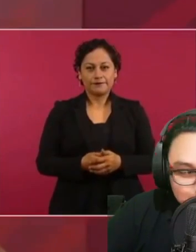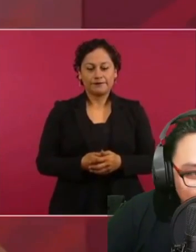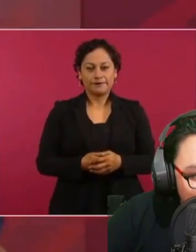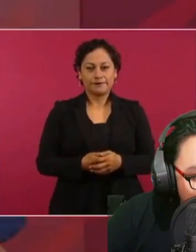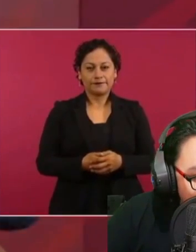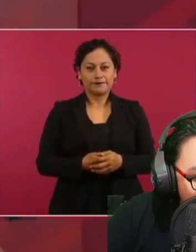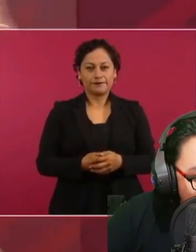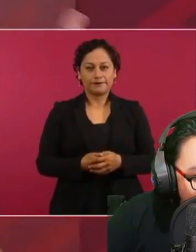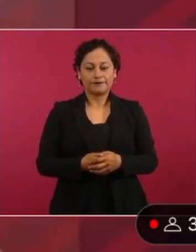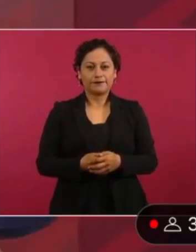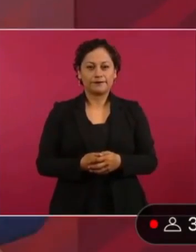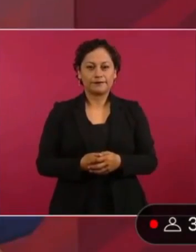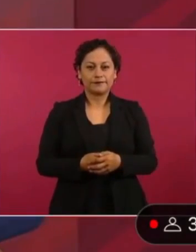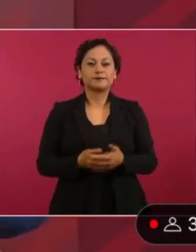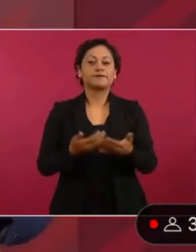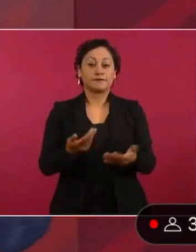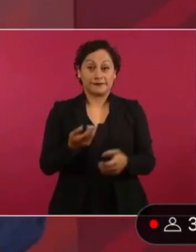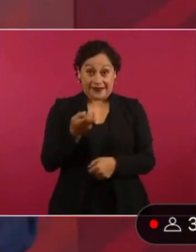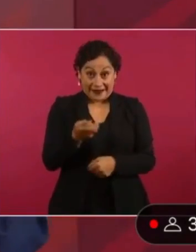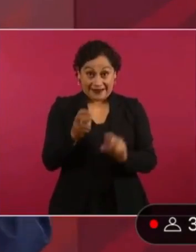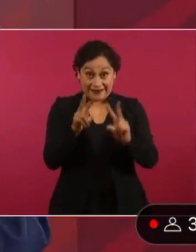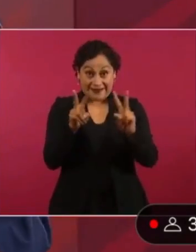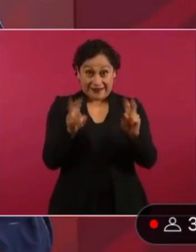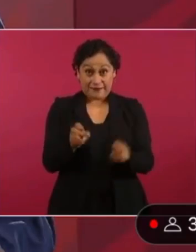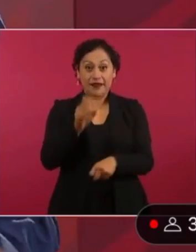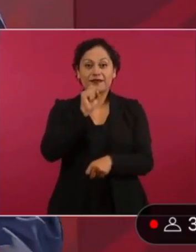y también generó polémica no